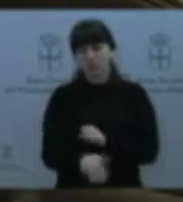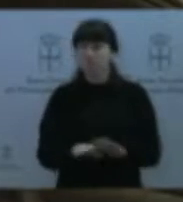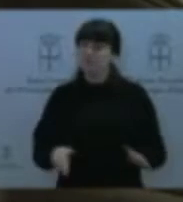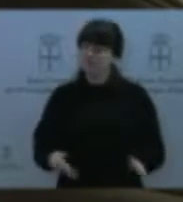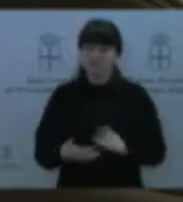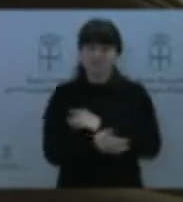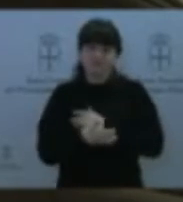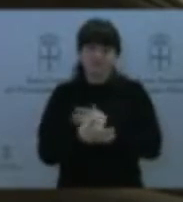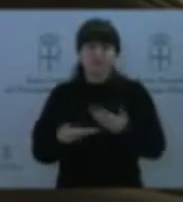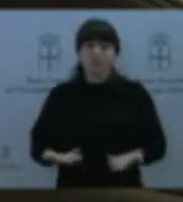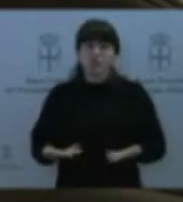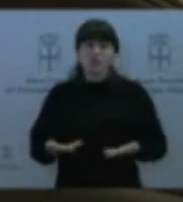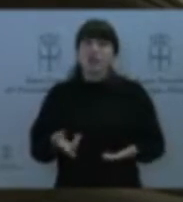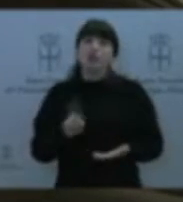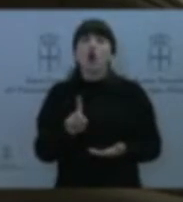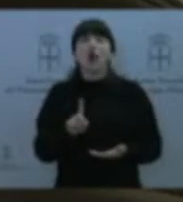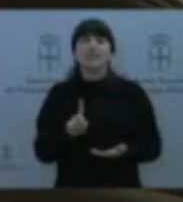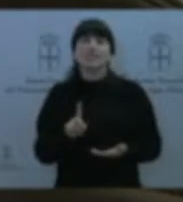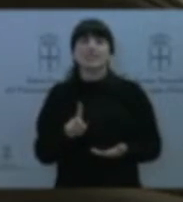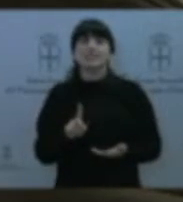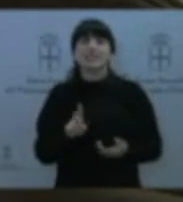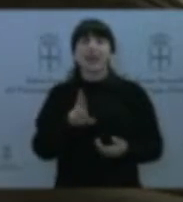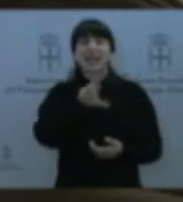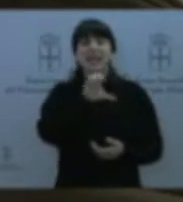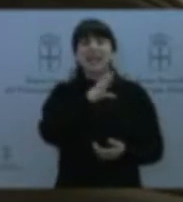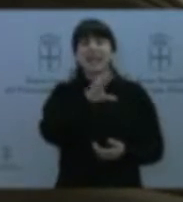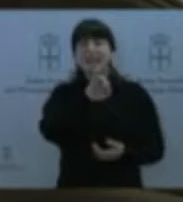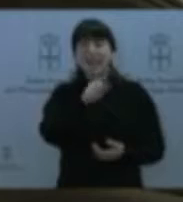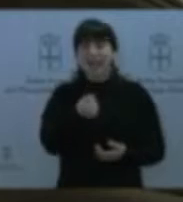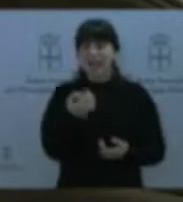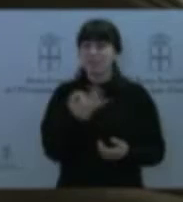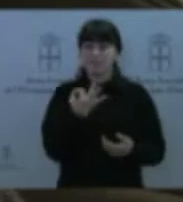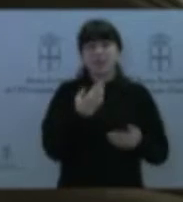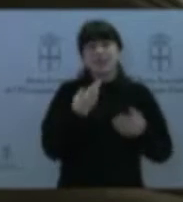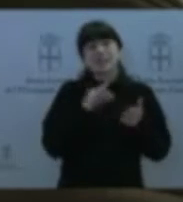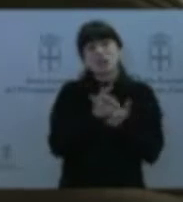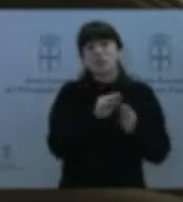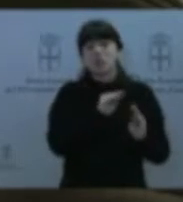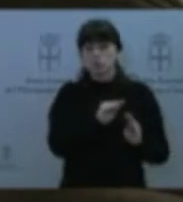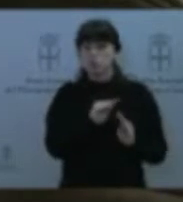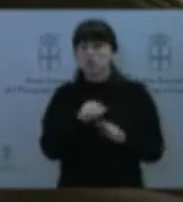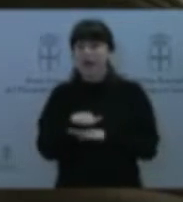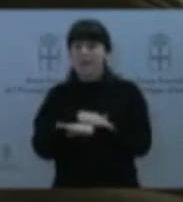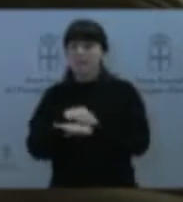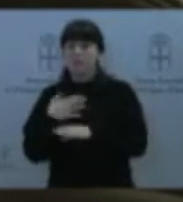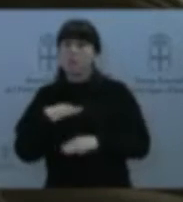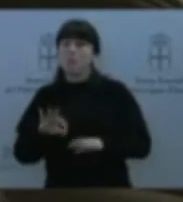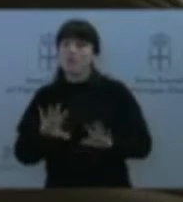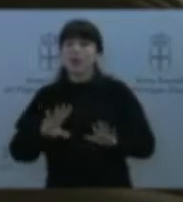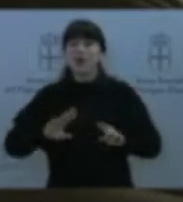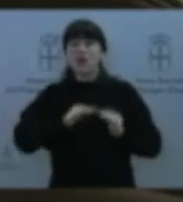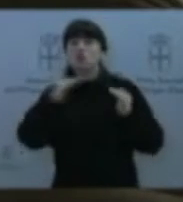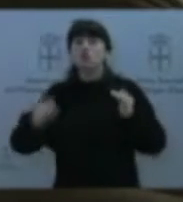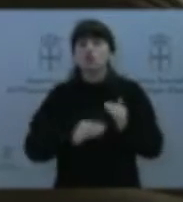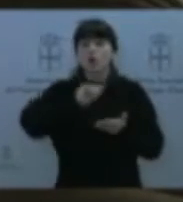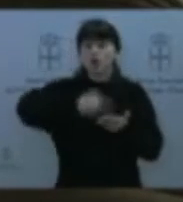ya directamente servicios que debería prestar la Administración, sino es que lo subcontrata. En concreto, en la Universidad Laboral, en lo que era la Universidad Laboral,